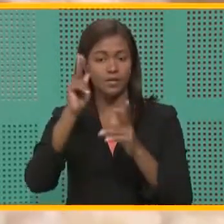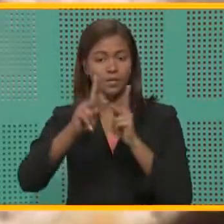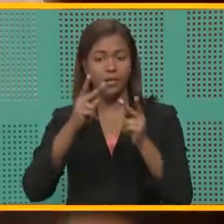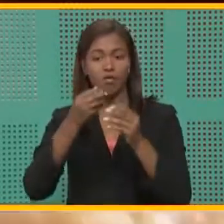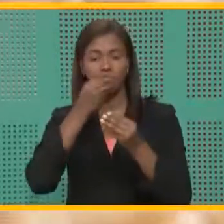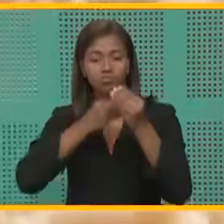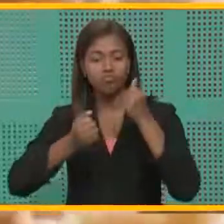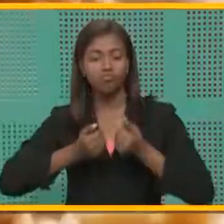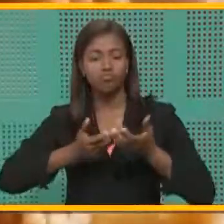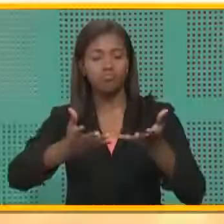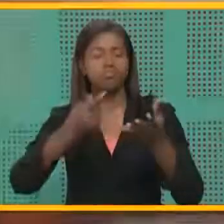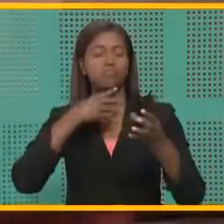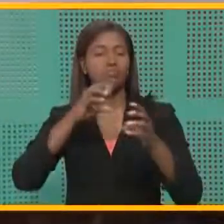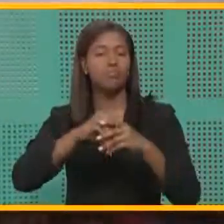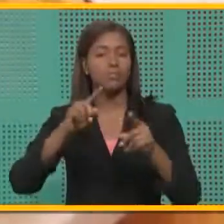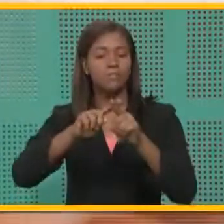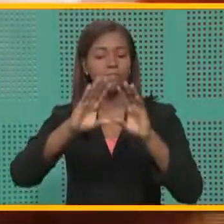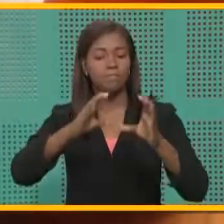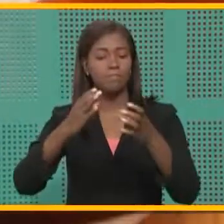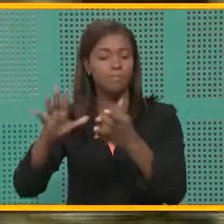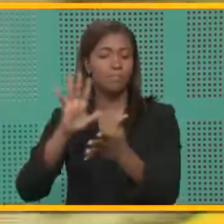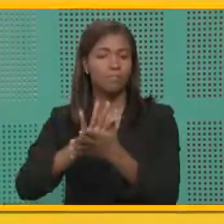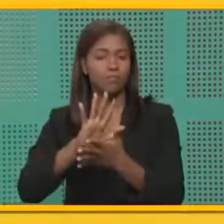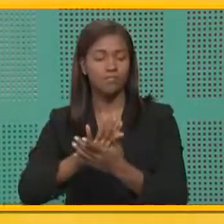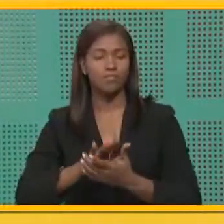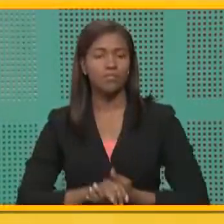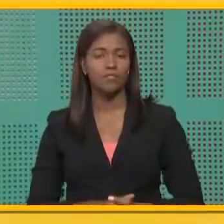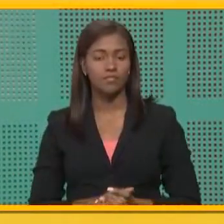de alimentos son distribuidos en centros educativos.